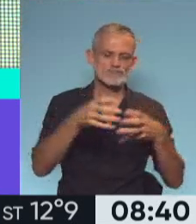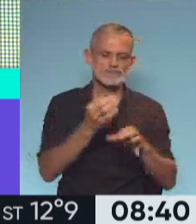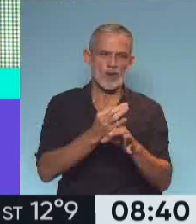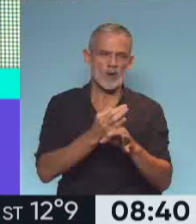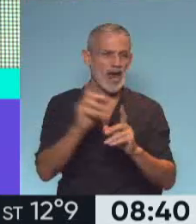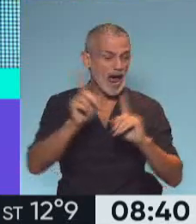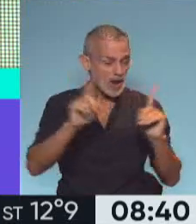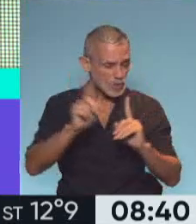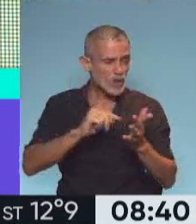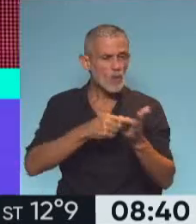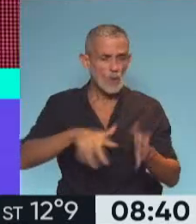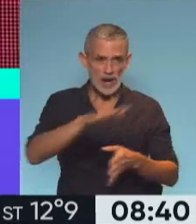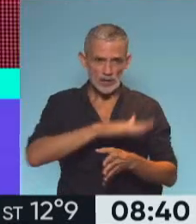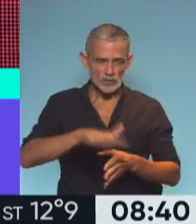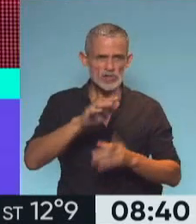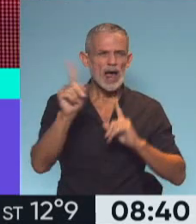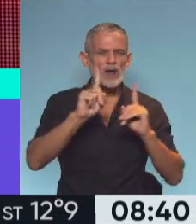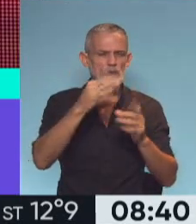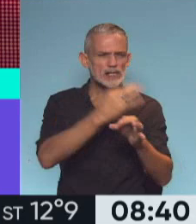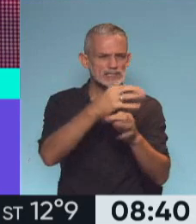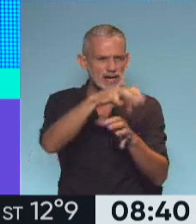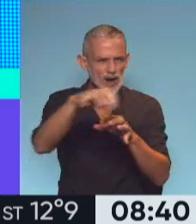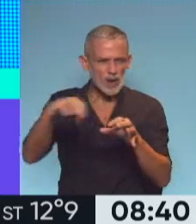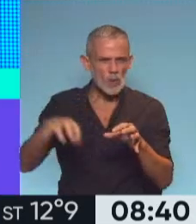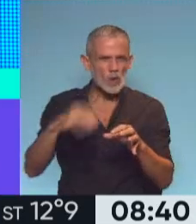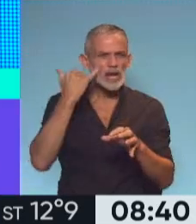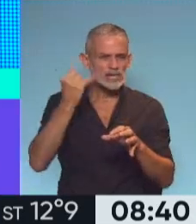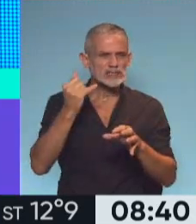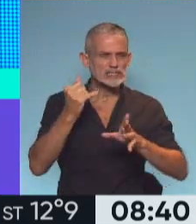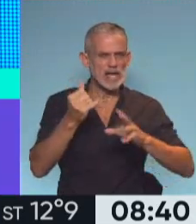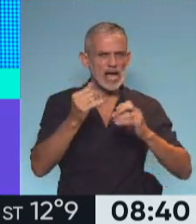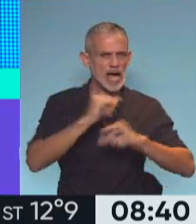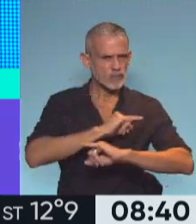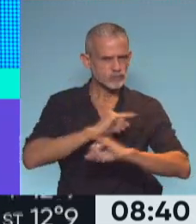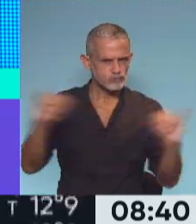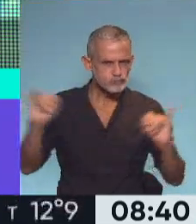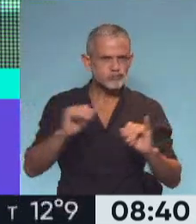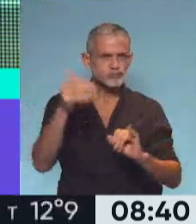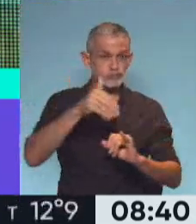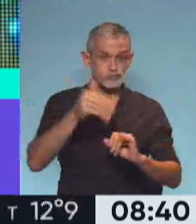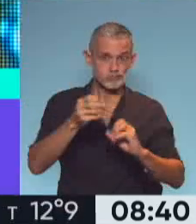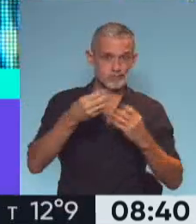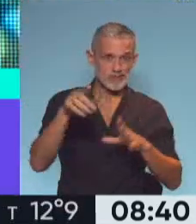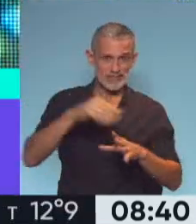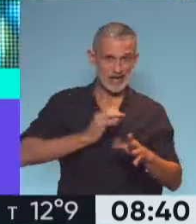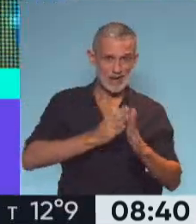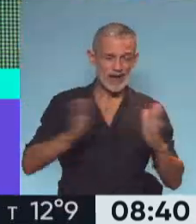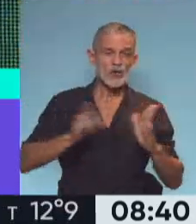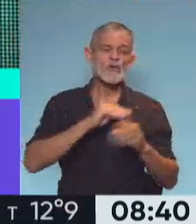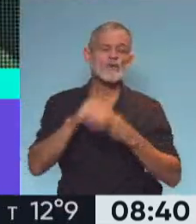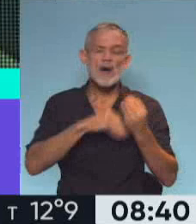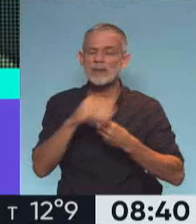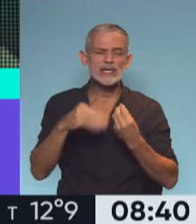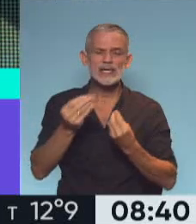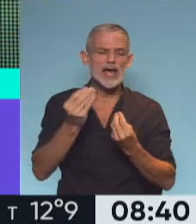¿no? Por lo menos en la ciudad de Buenos Aires, algunos establecimientos educativos advirtieron en el comienzo del ciclo lectivo de manera presencial que aquellas familias que